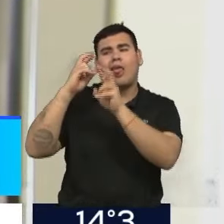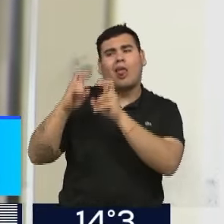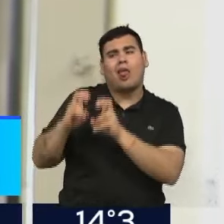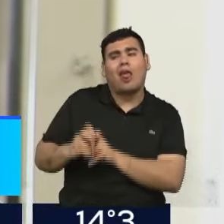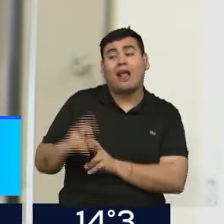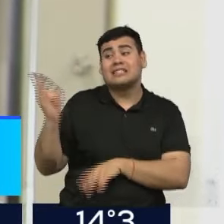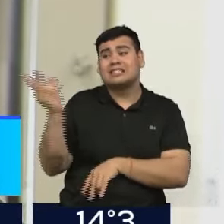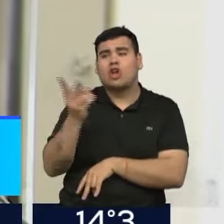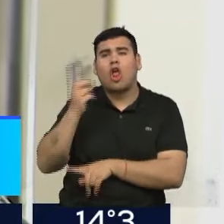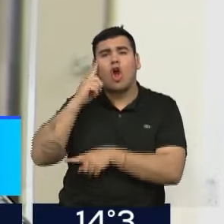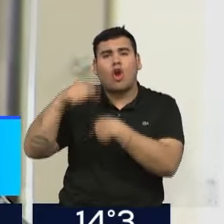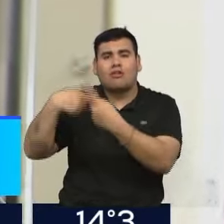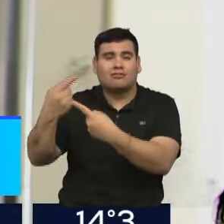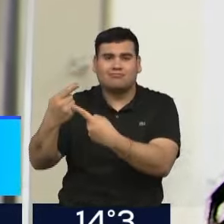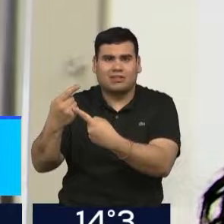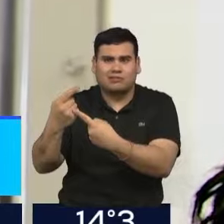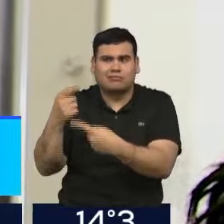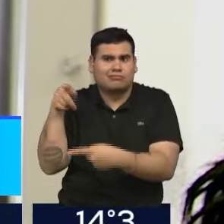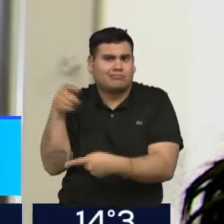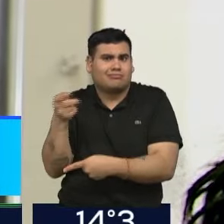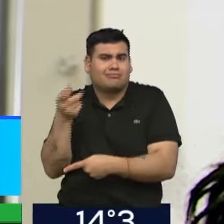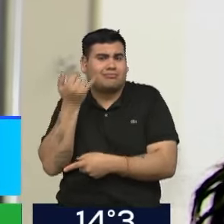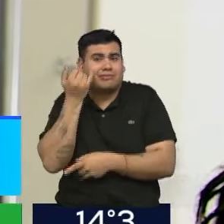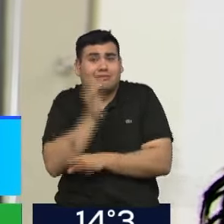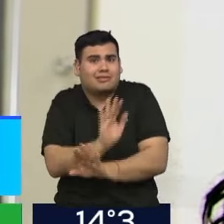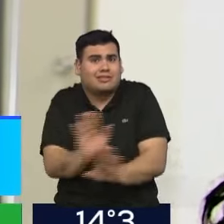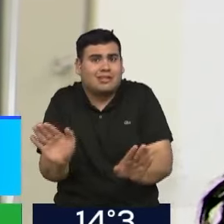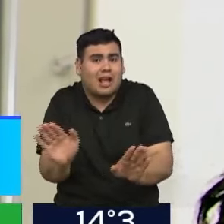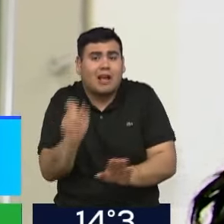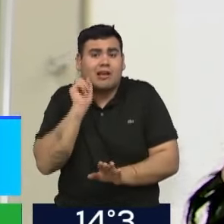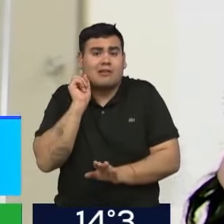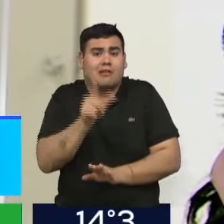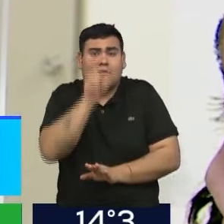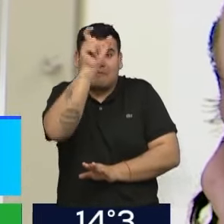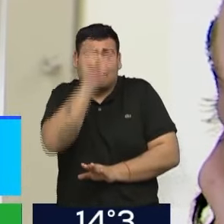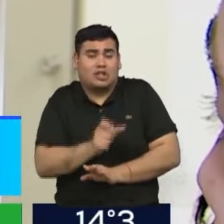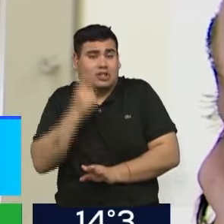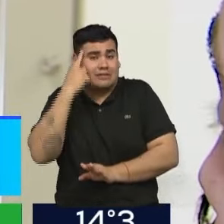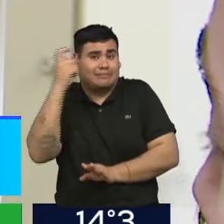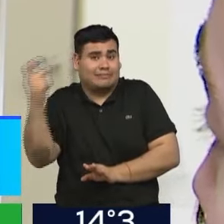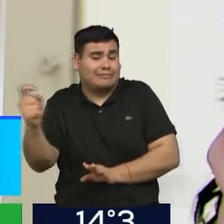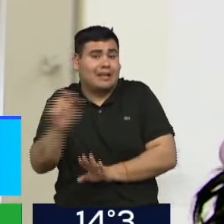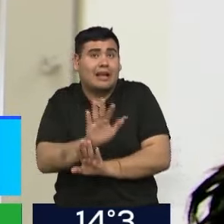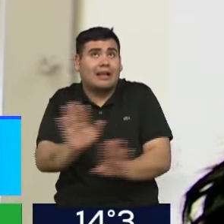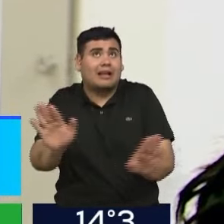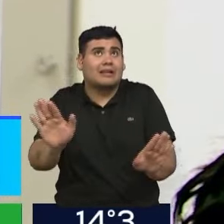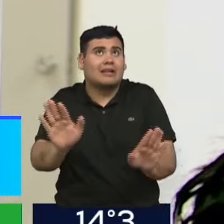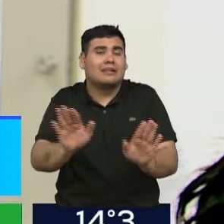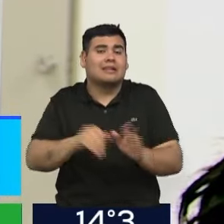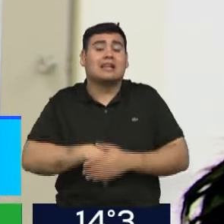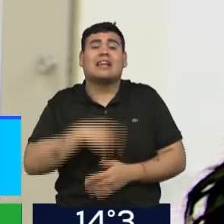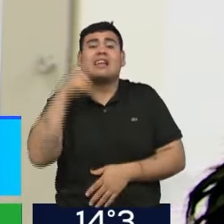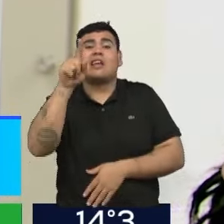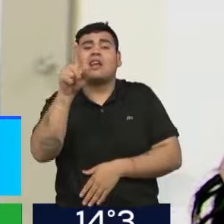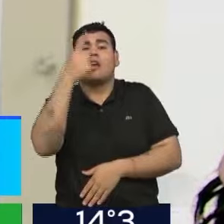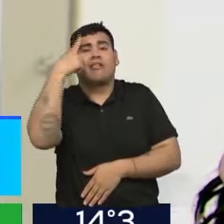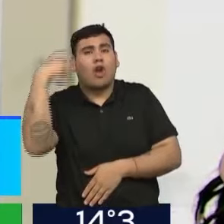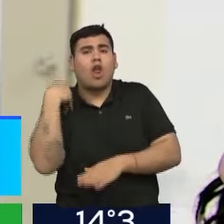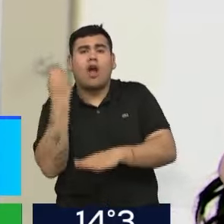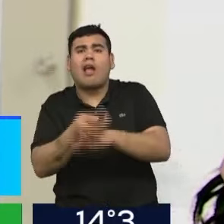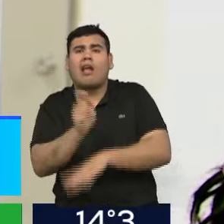Y la pericia ya estaba concluida a criterio de los propios peritos que había colocado la querella. Eso era lo llamativo de